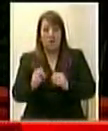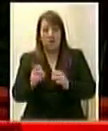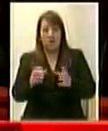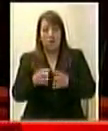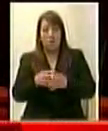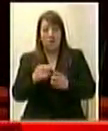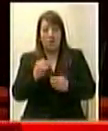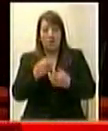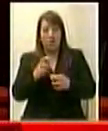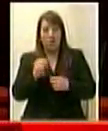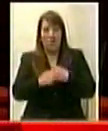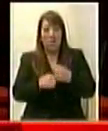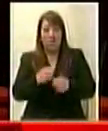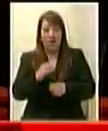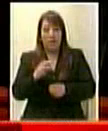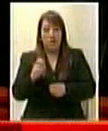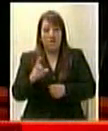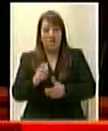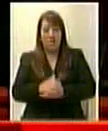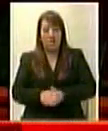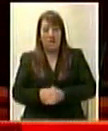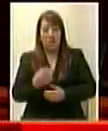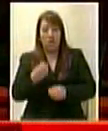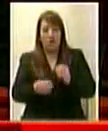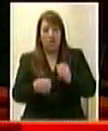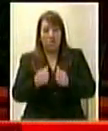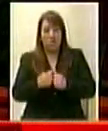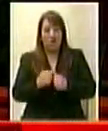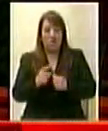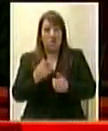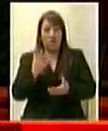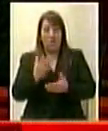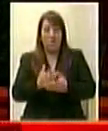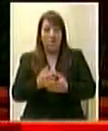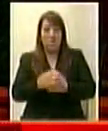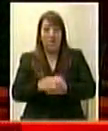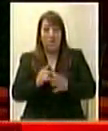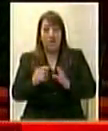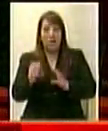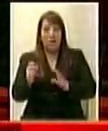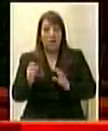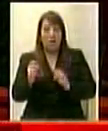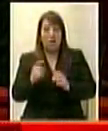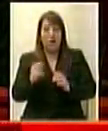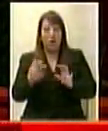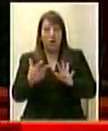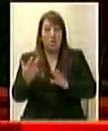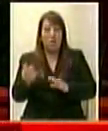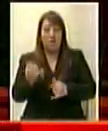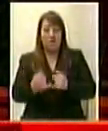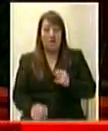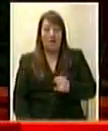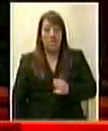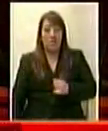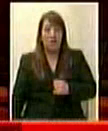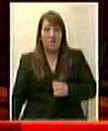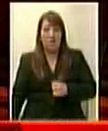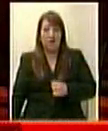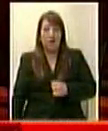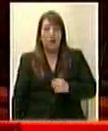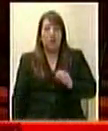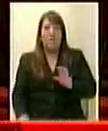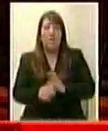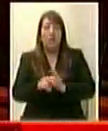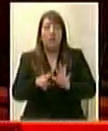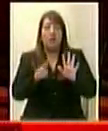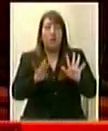sector público para el año fiscal. Modifícase la 108ª disposición complementaria y final de la ley